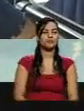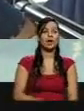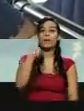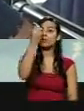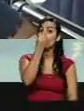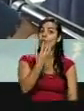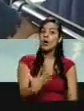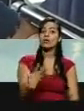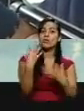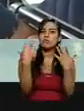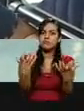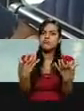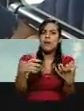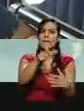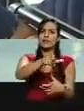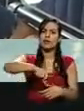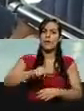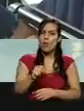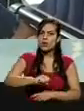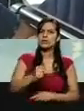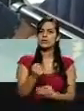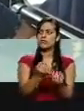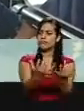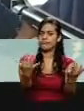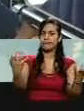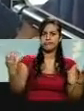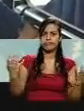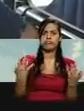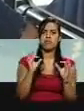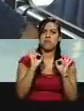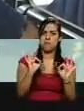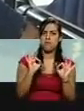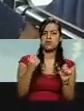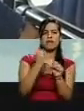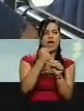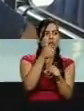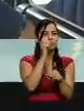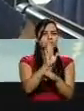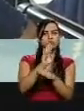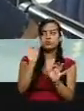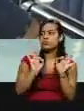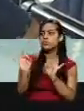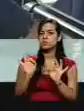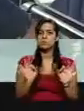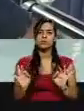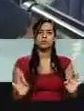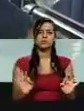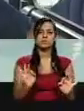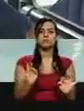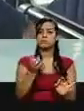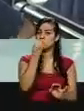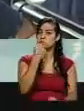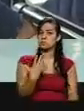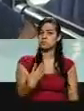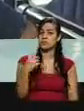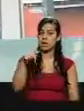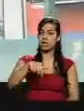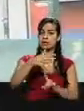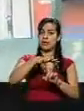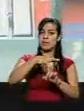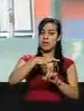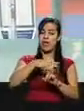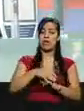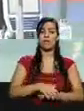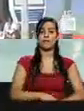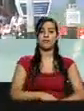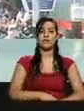bastantes efectivos, se ve que ahí se está trabajando en cuanto a la seguridad y el manejo de personal dentro del terminal. Es